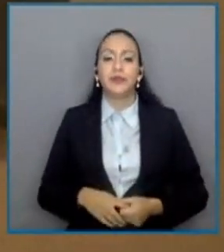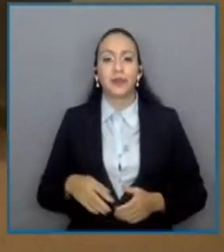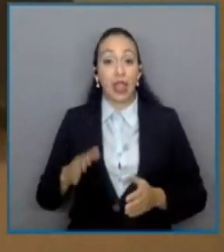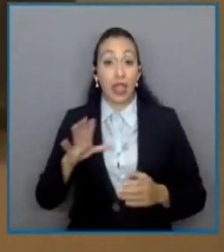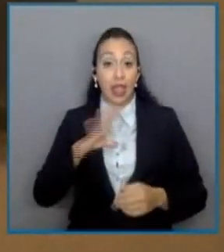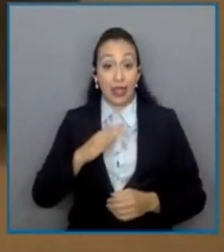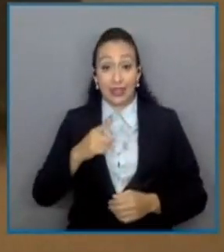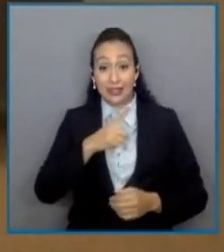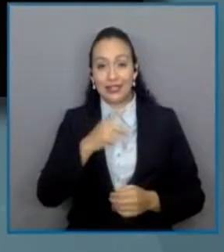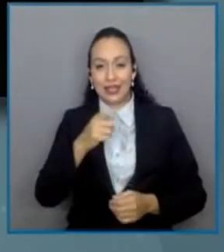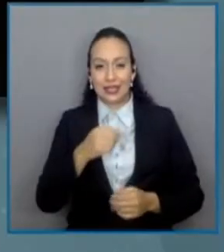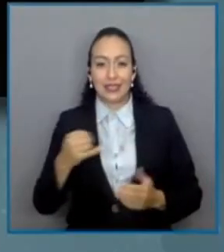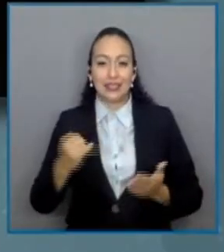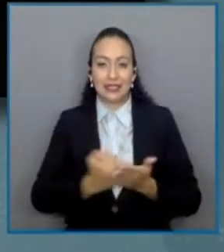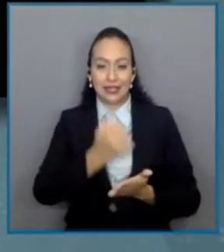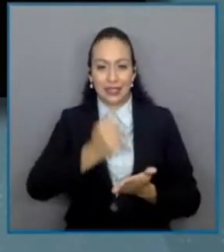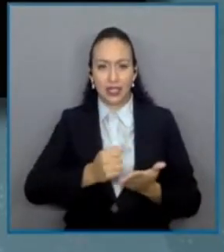Corte que hacen justicia a las personas mexicanas,